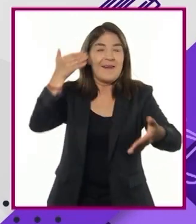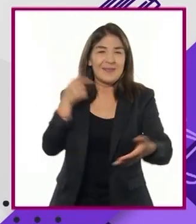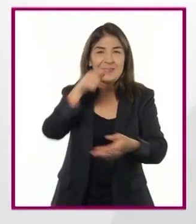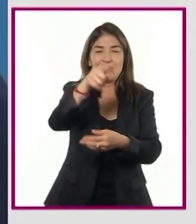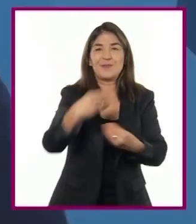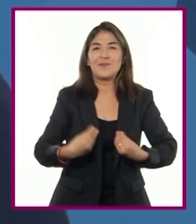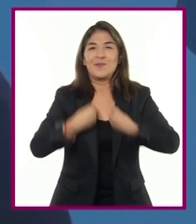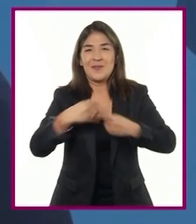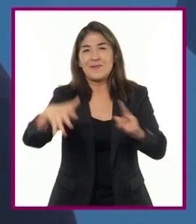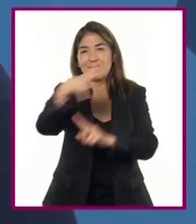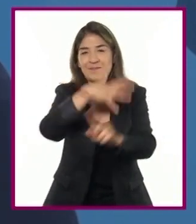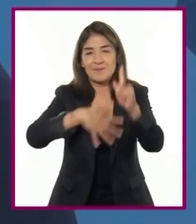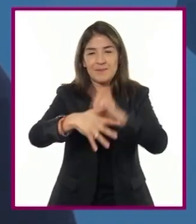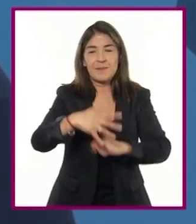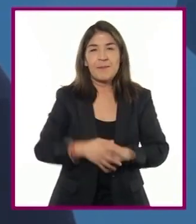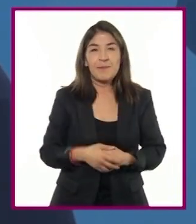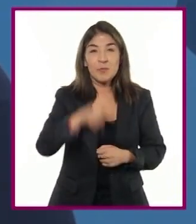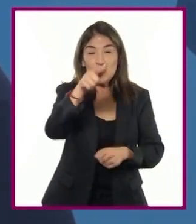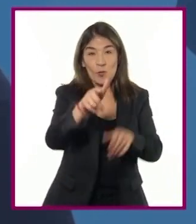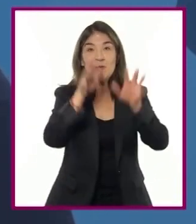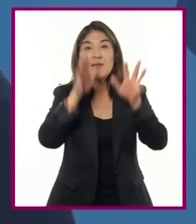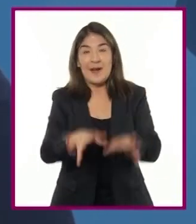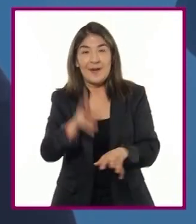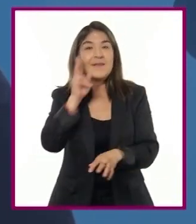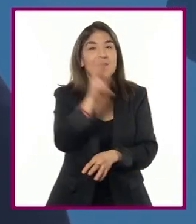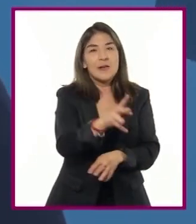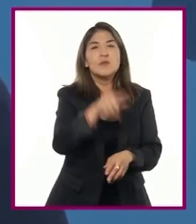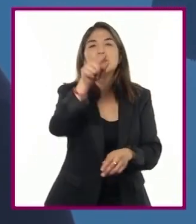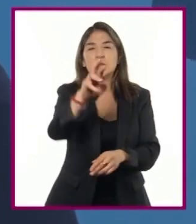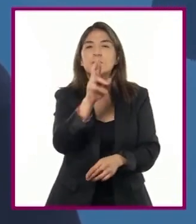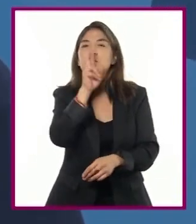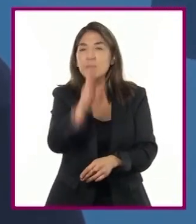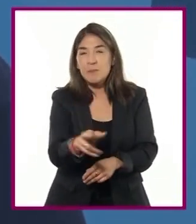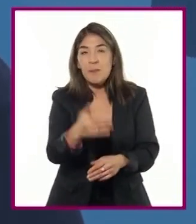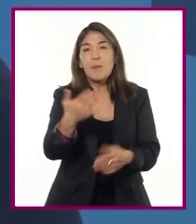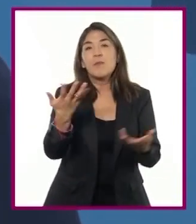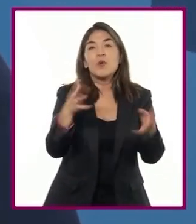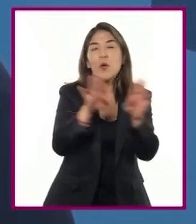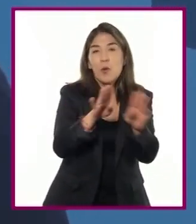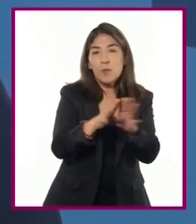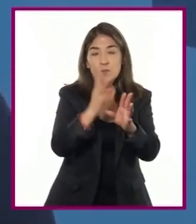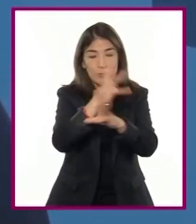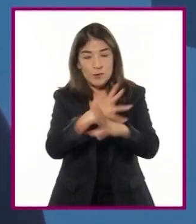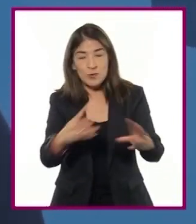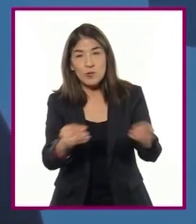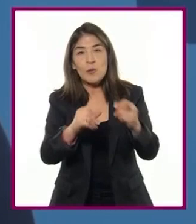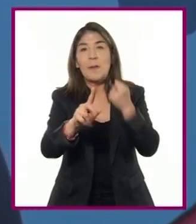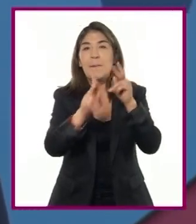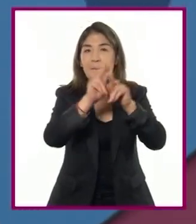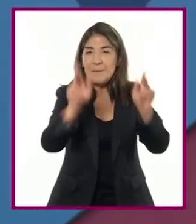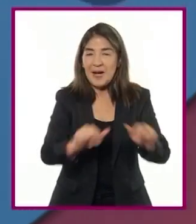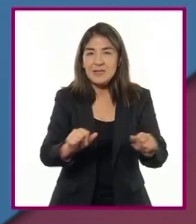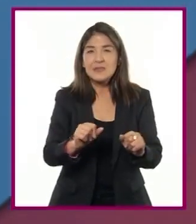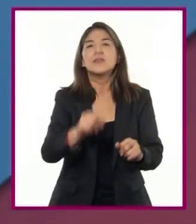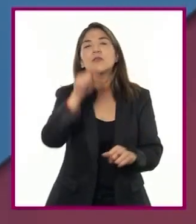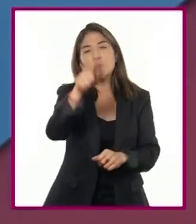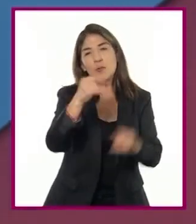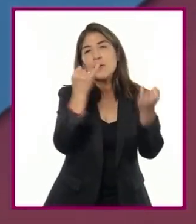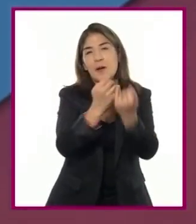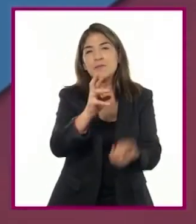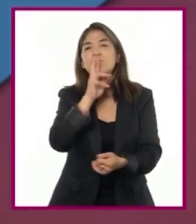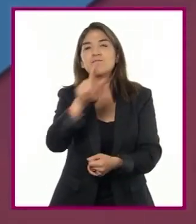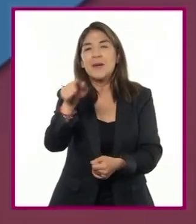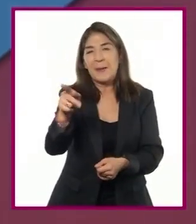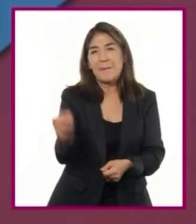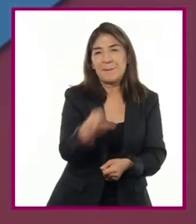entorno. Ahora que ya los tienen, analicen si fueron resueltos de manera pacífica. Por otra parte, demos respuesta a las